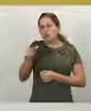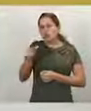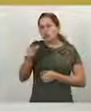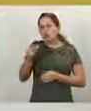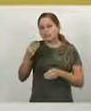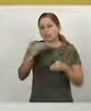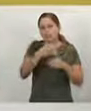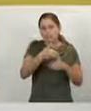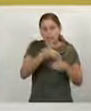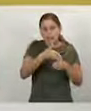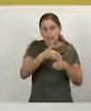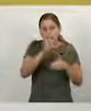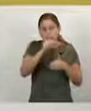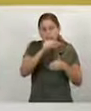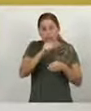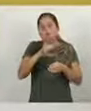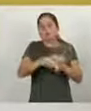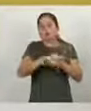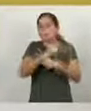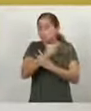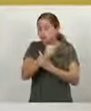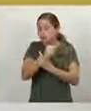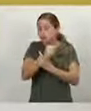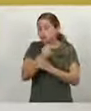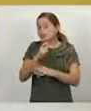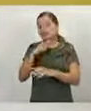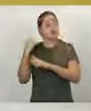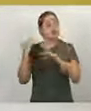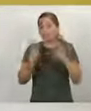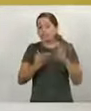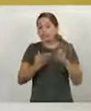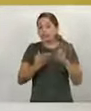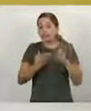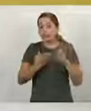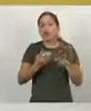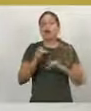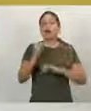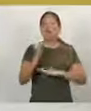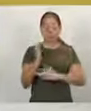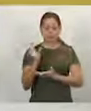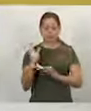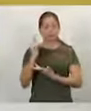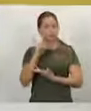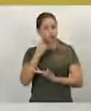ni prisioneros ni asesinados? Te invito entonces